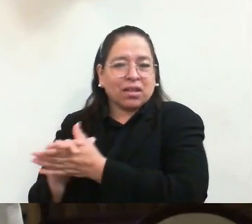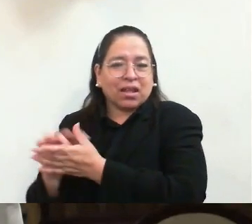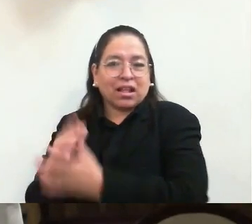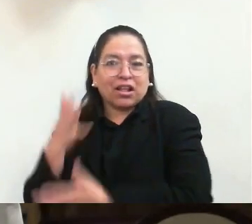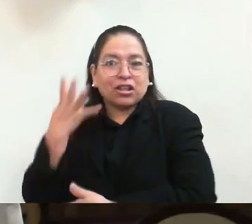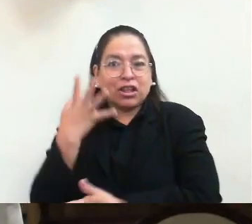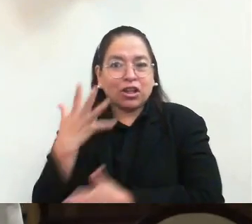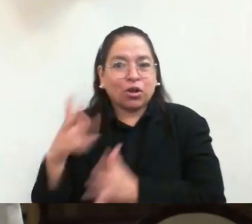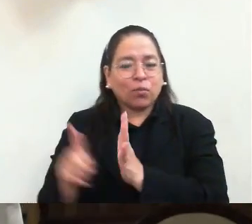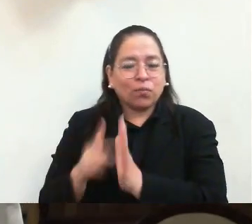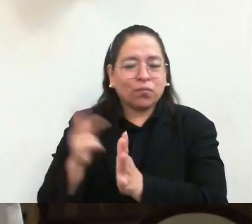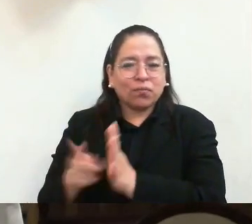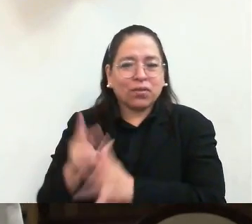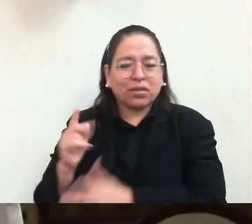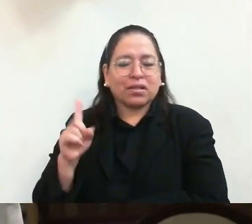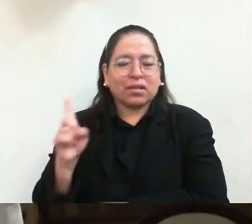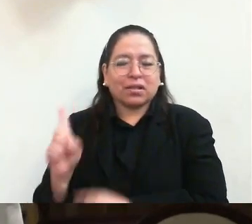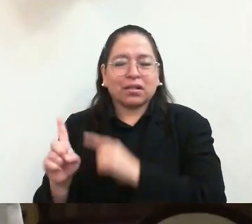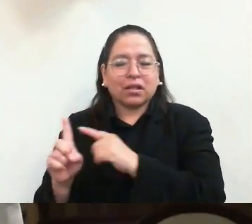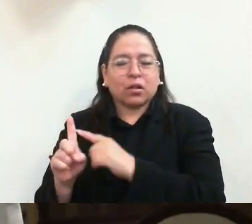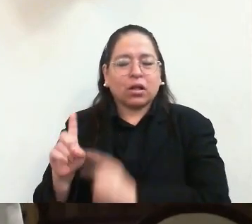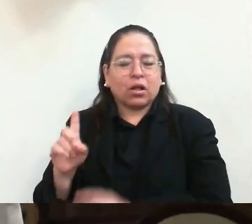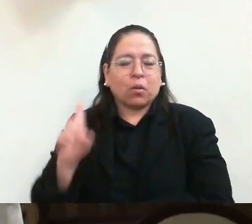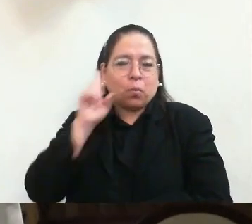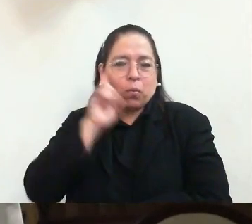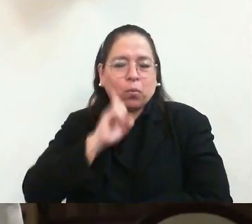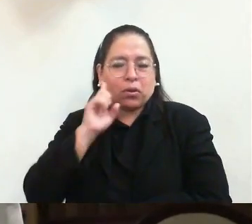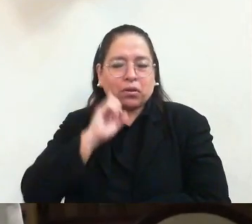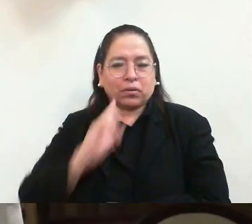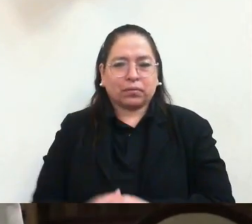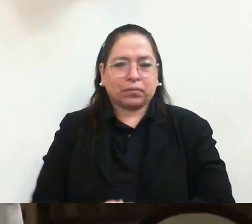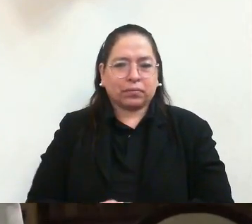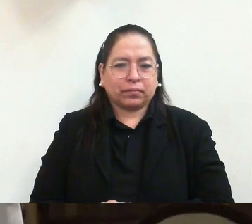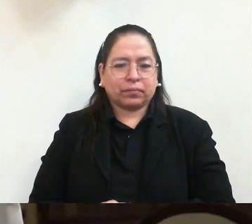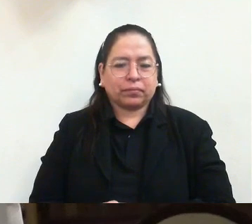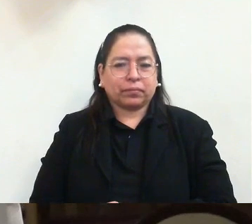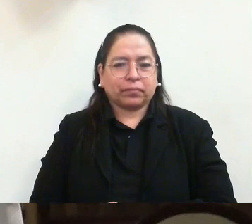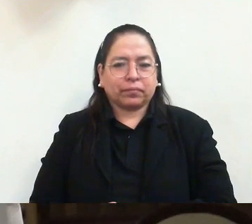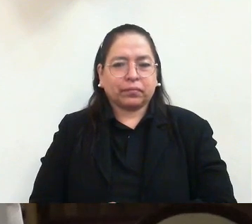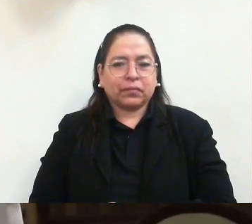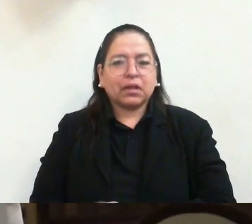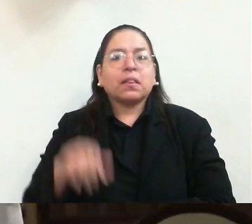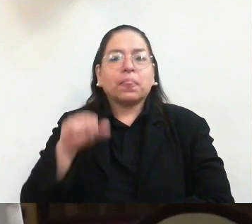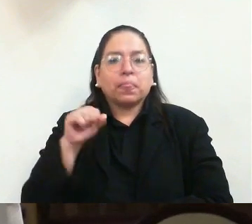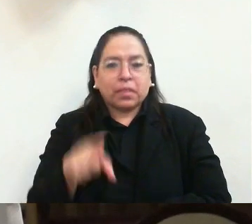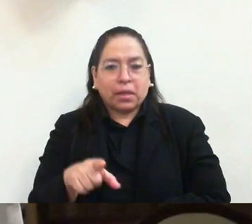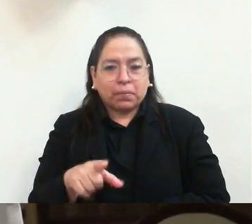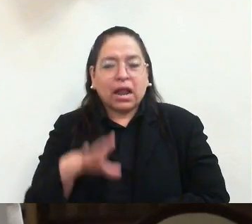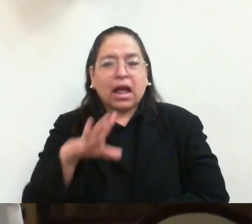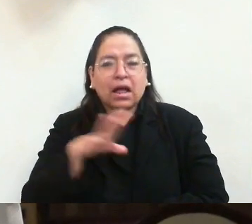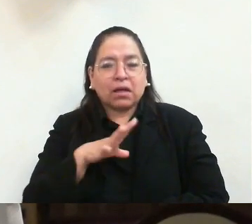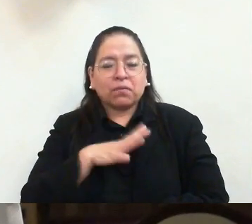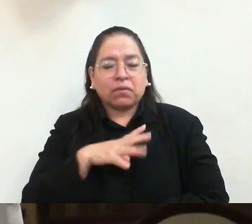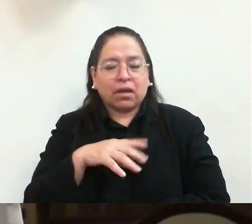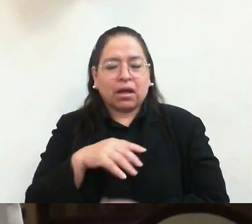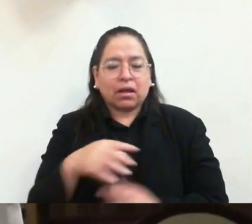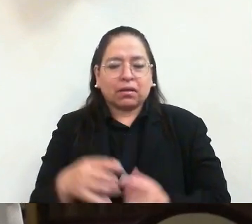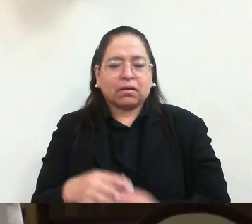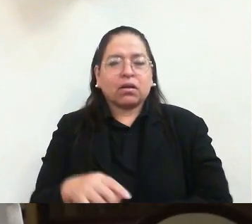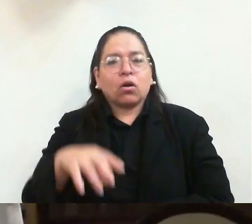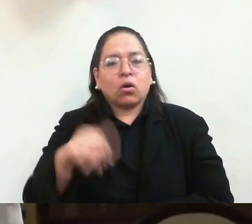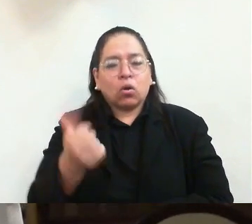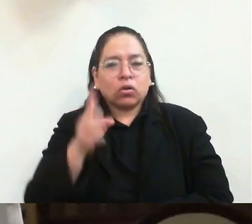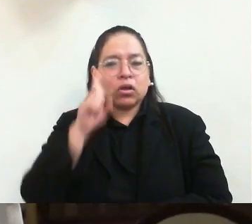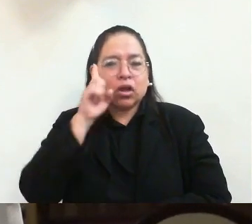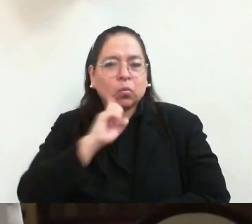se encuentra con aquella mujer que padecía de hemorragia a